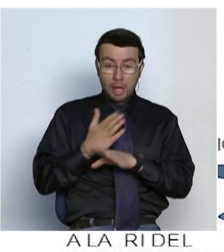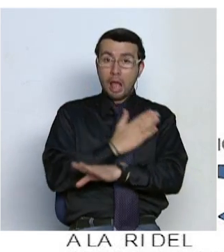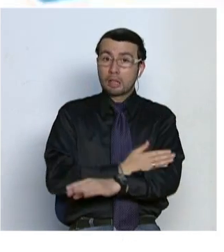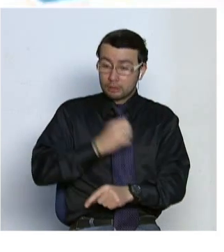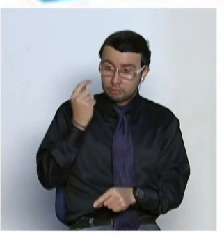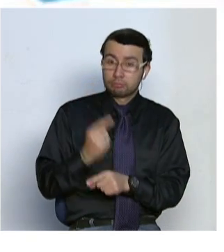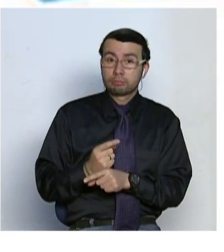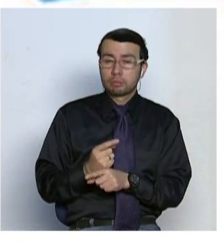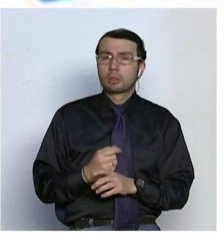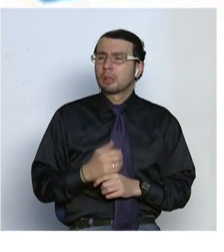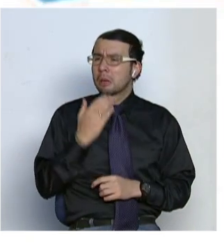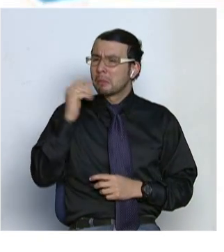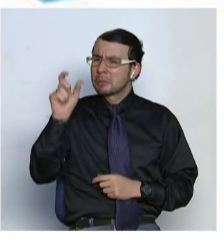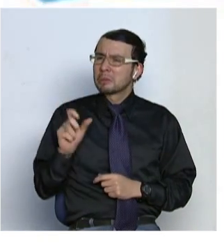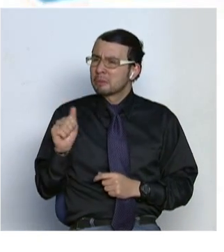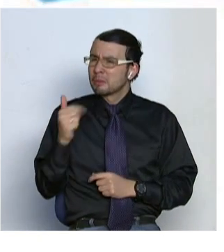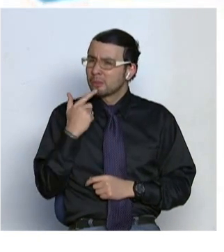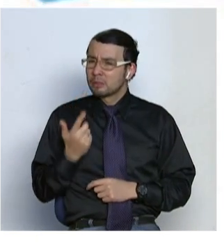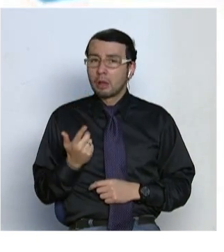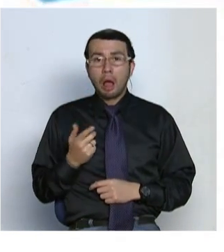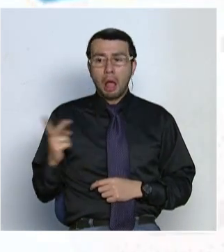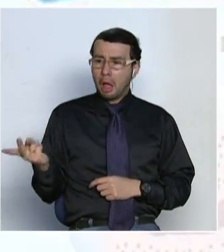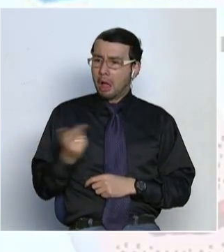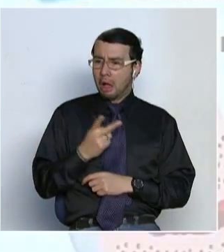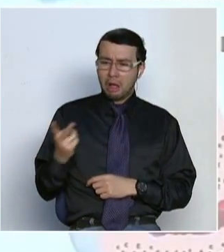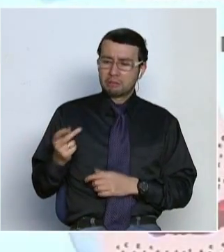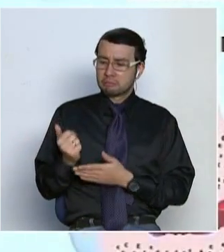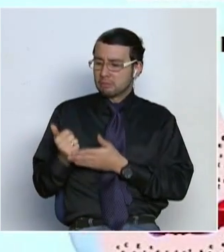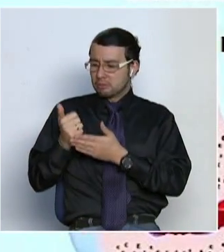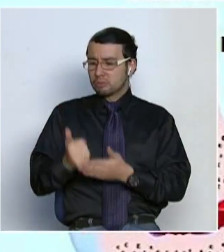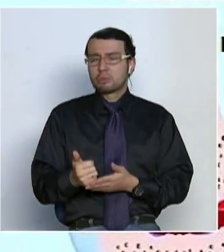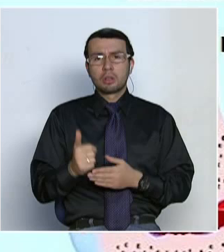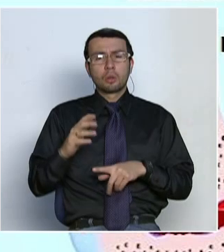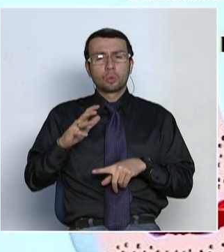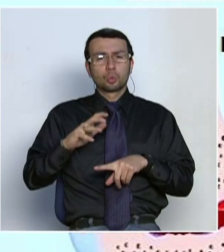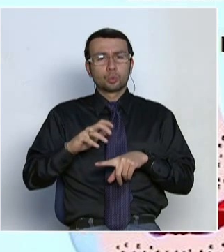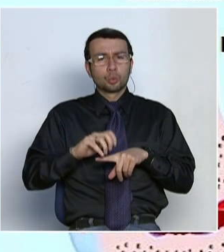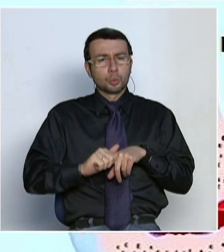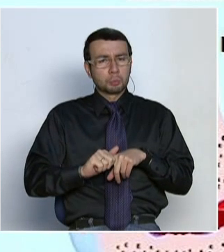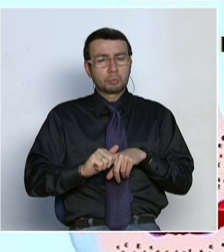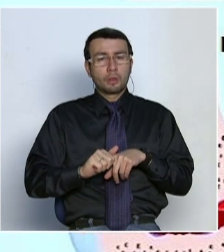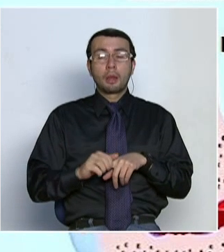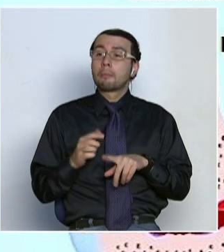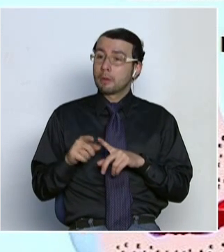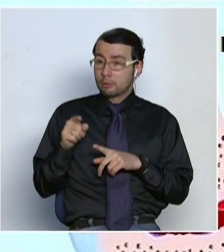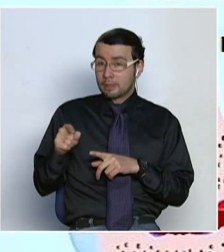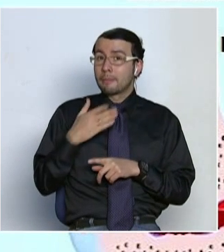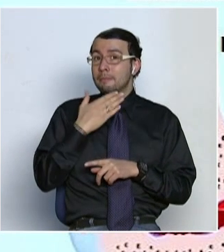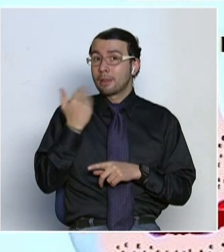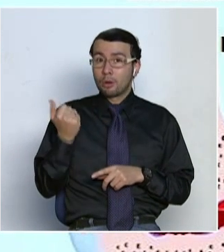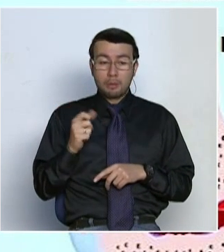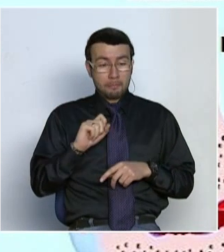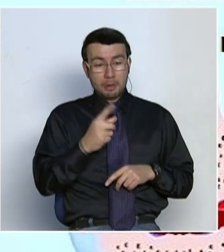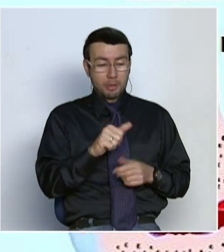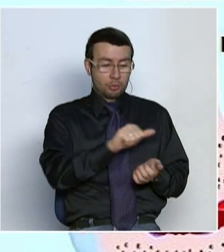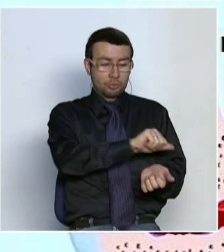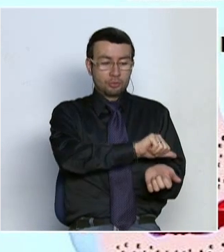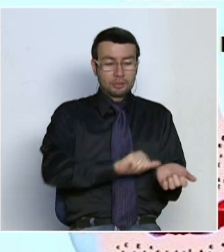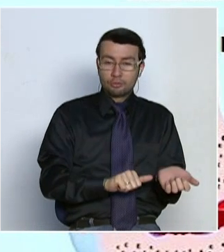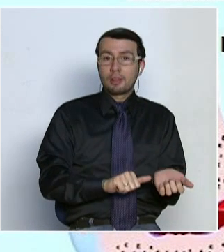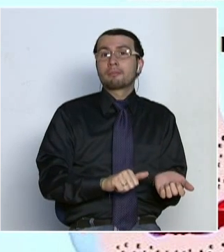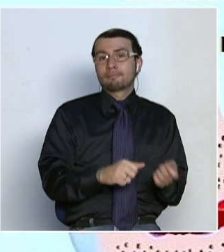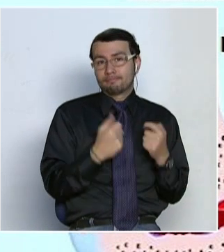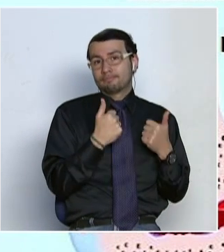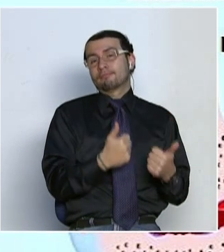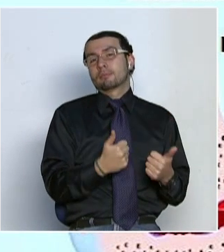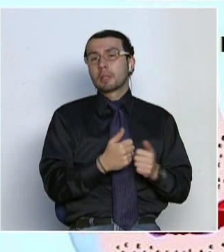tratamiento. Ahora la gente puede decir, no, pues que en ambos sirve el antiinflamatorio, pero mire que ella mejoró con la cirugía en el primero.